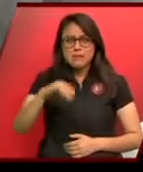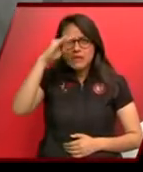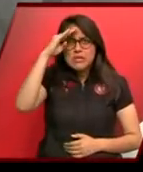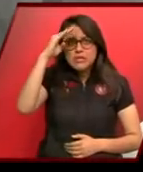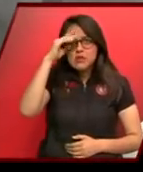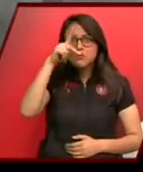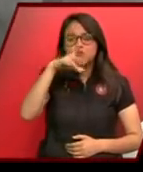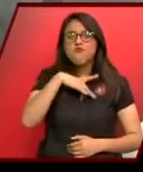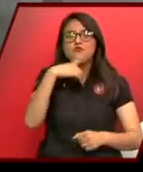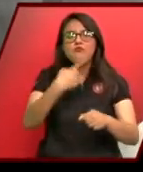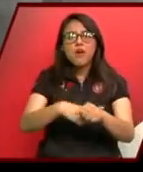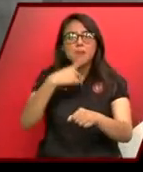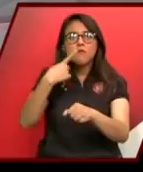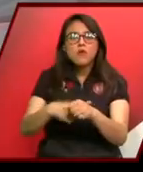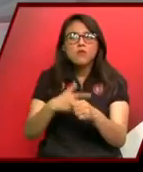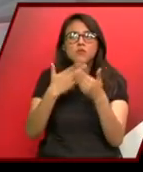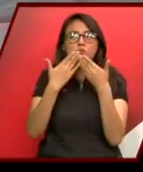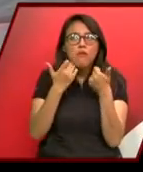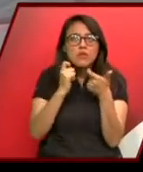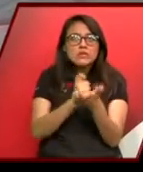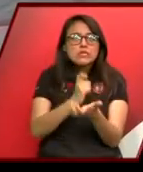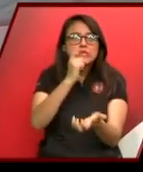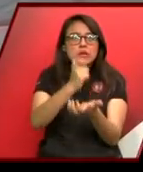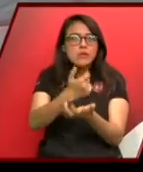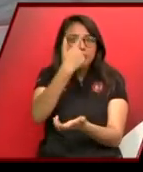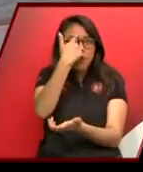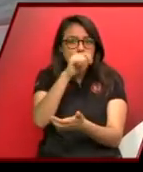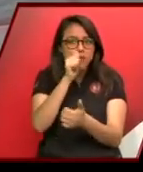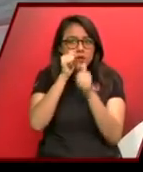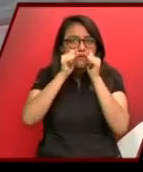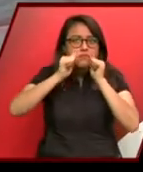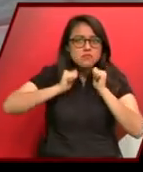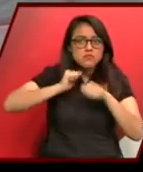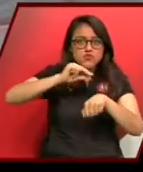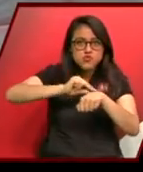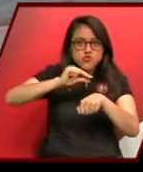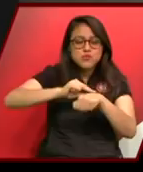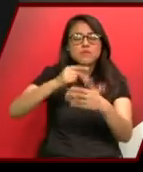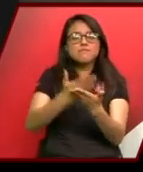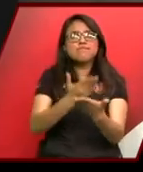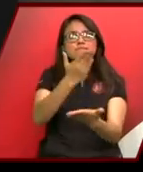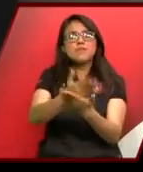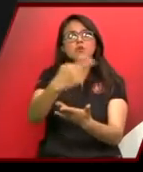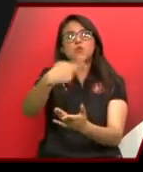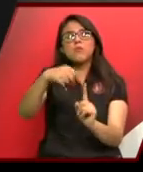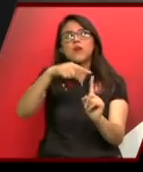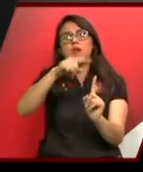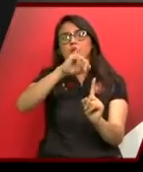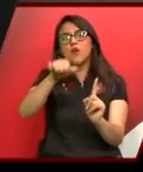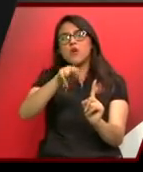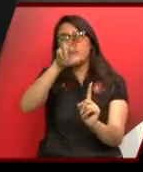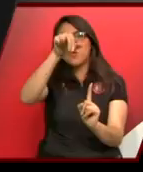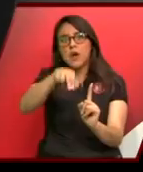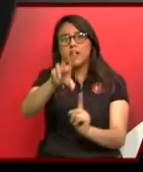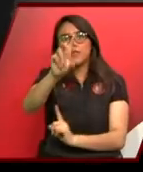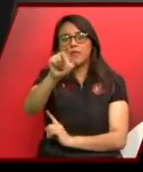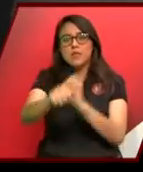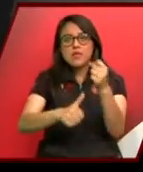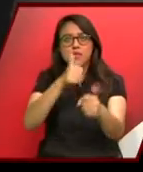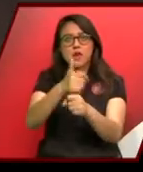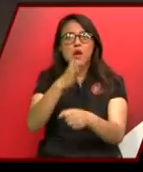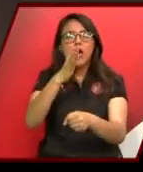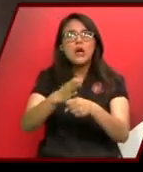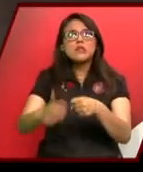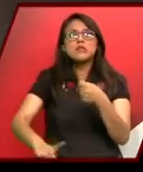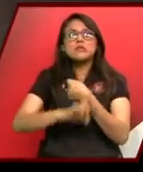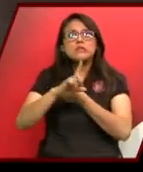¿Imaginas estar enfermo y no tener el dinero para atenderte? Les presento a Juan. Este joven de 30 años se encuentra en